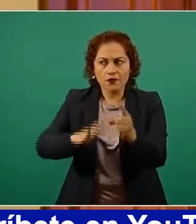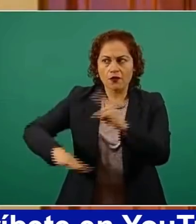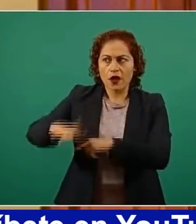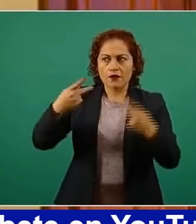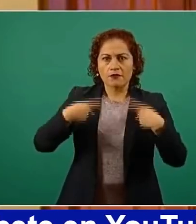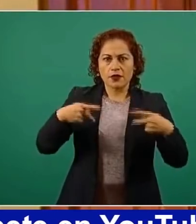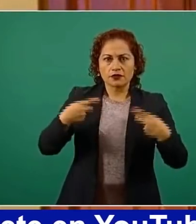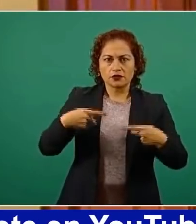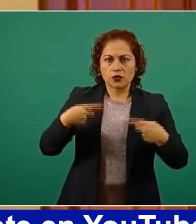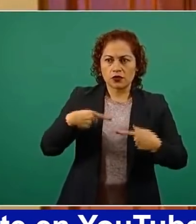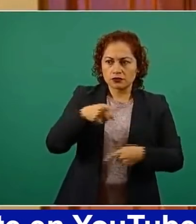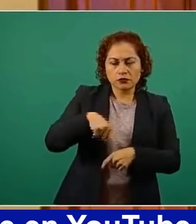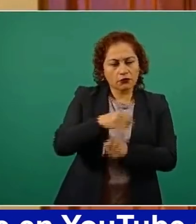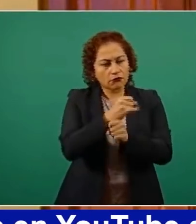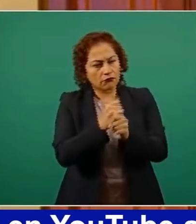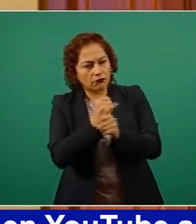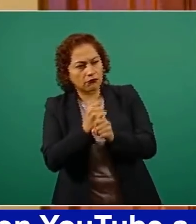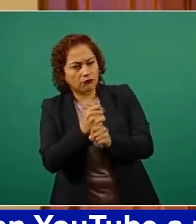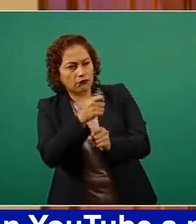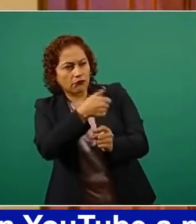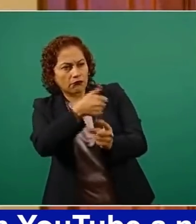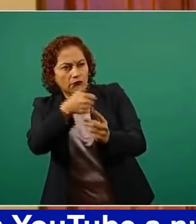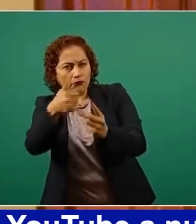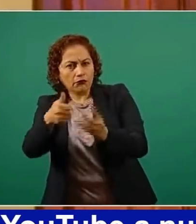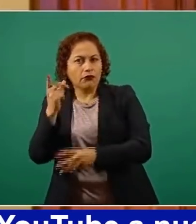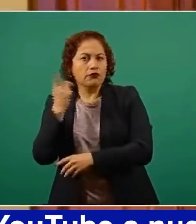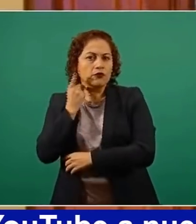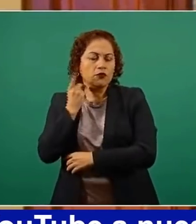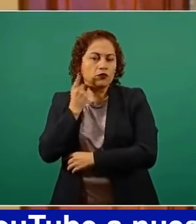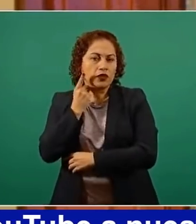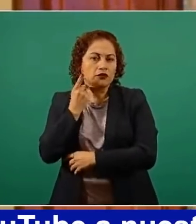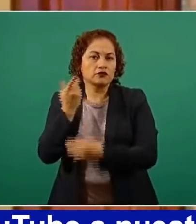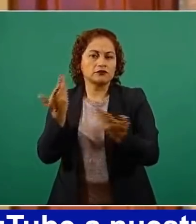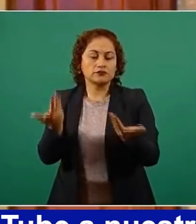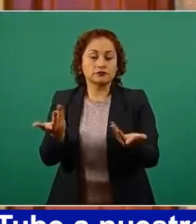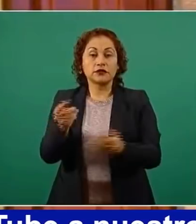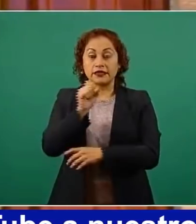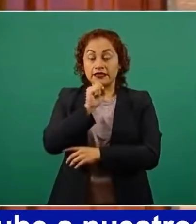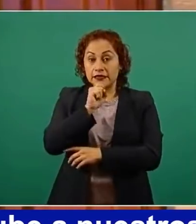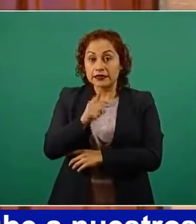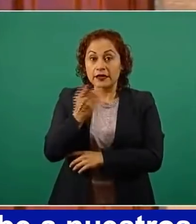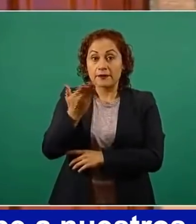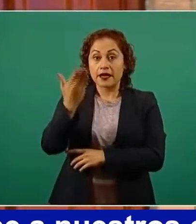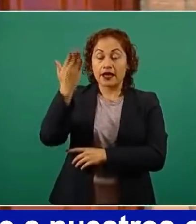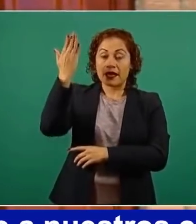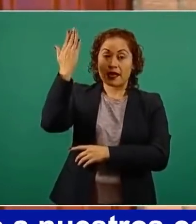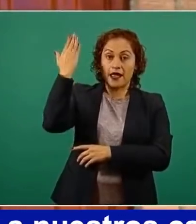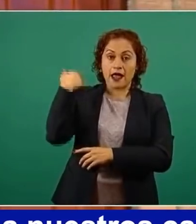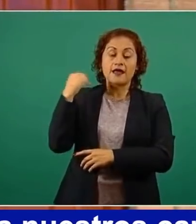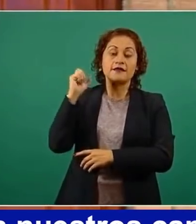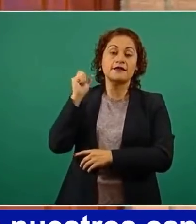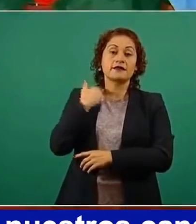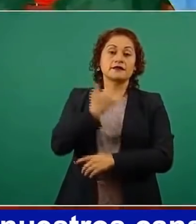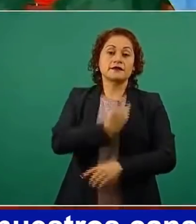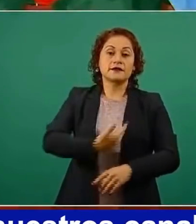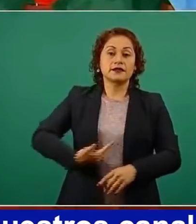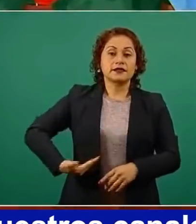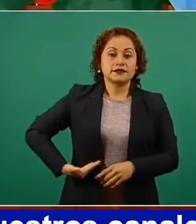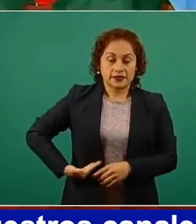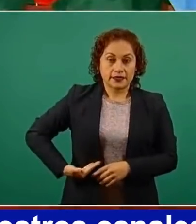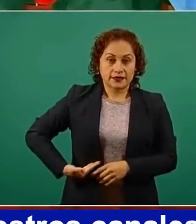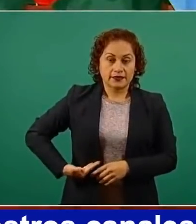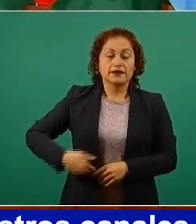y el antiguo presidente que formaba la lista del Congreso meses antes de la